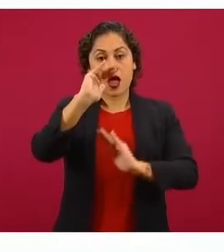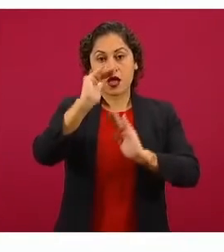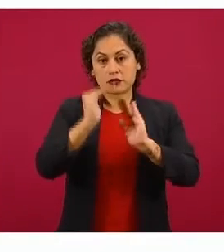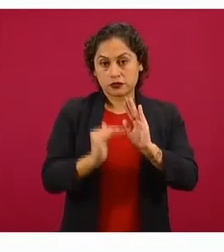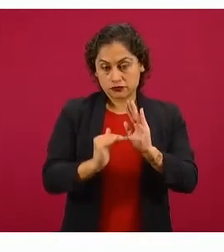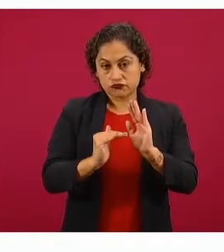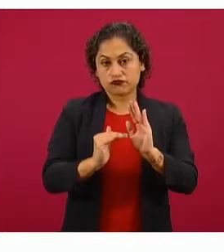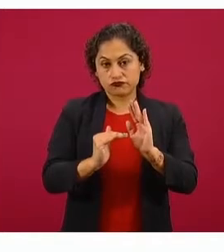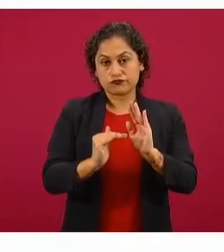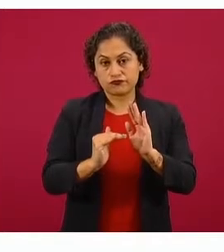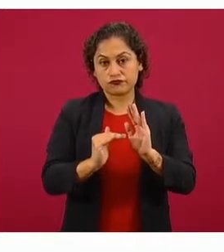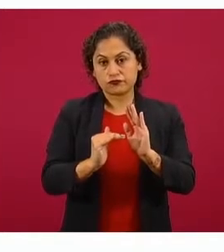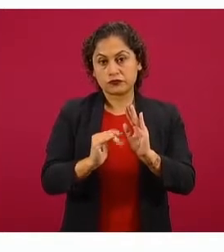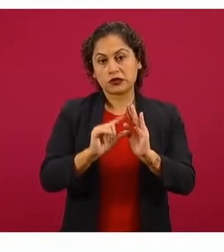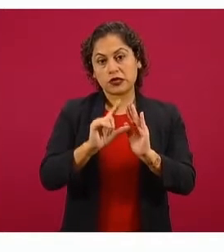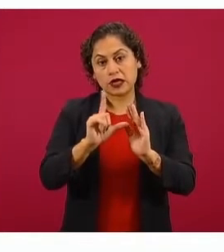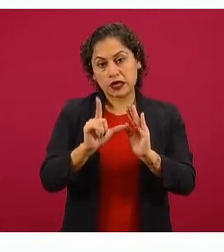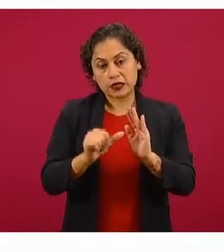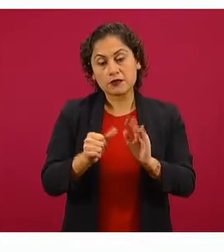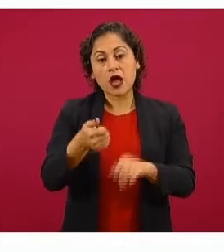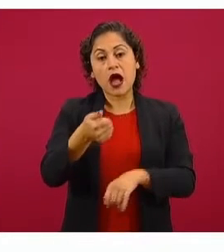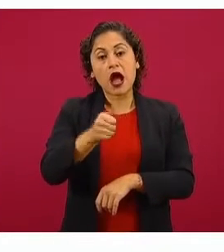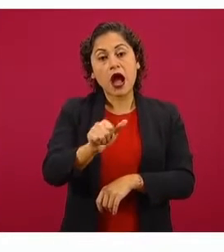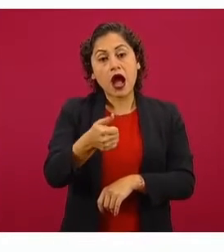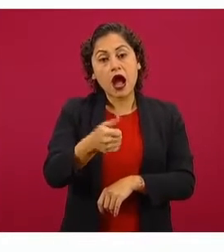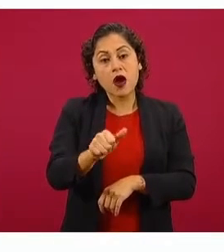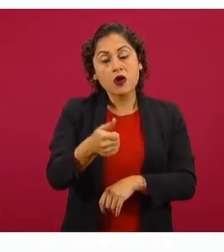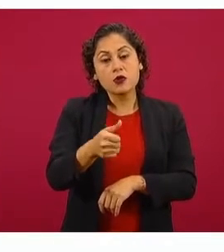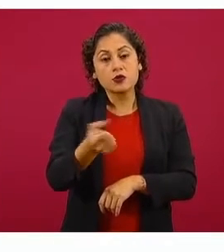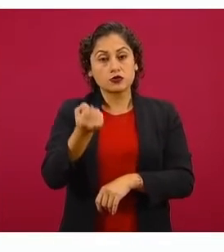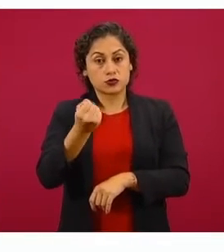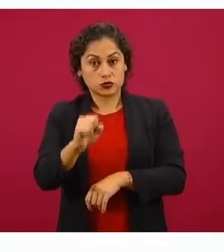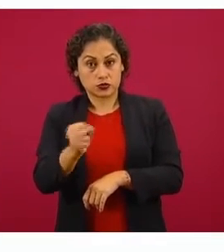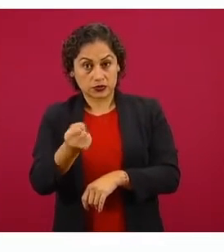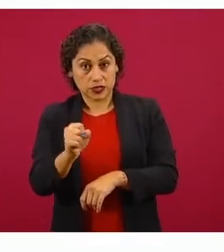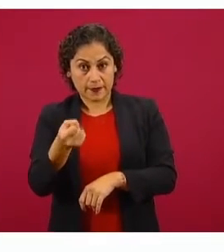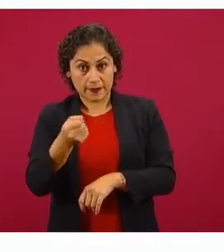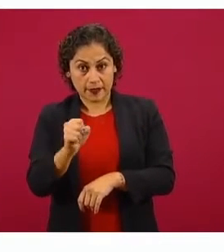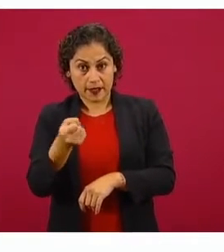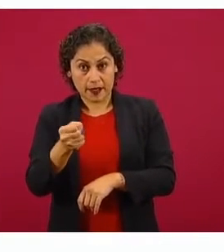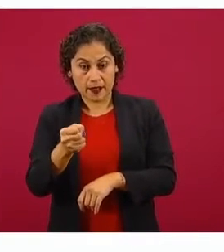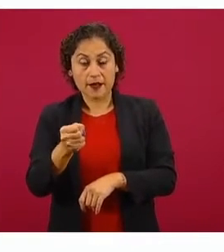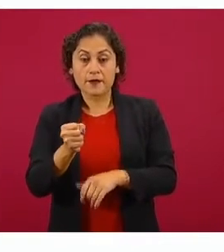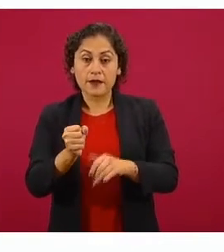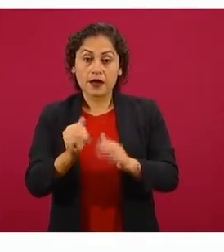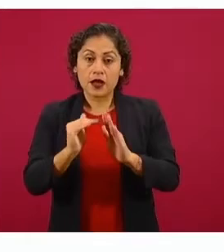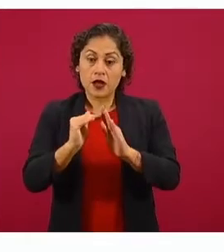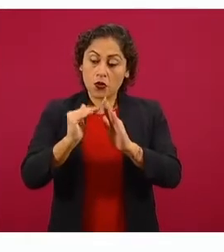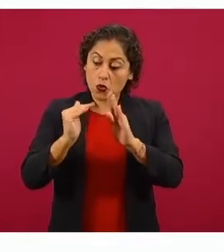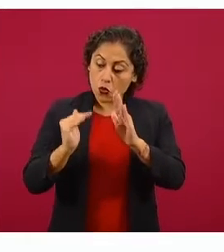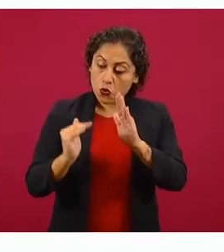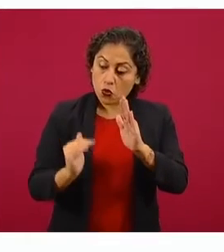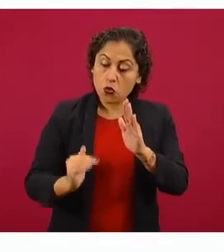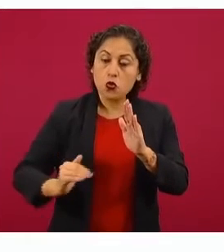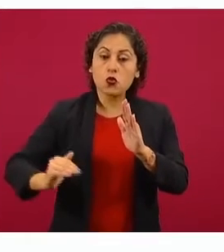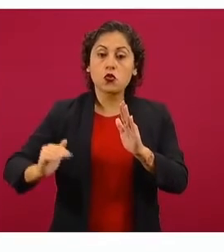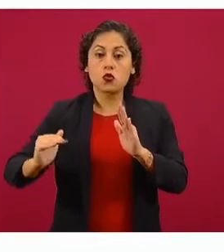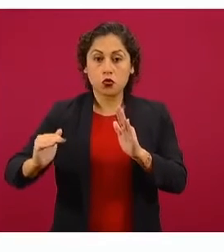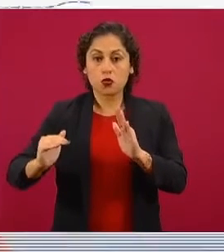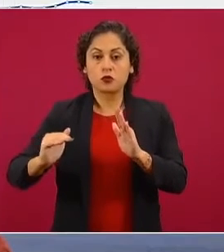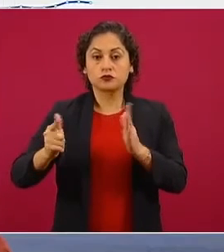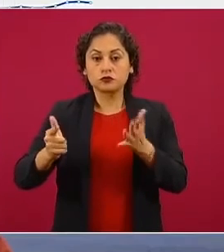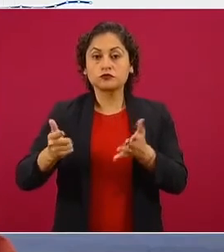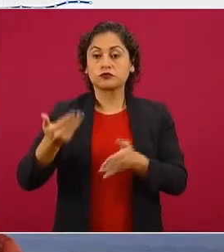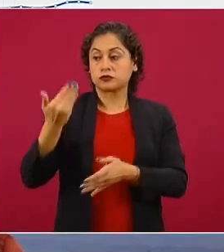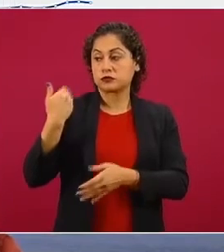pequeño descenso en agosto y la primera quincena de septiembre, después un ascenso sostenido, aunque tiene una semana de